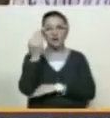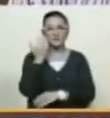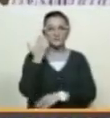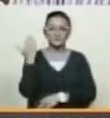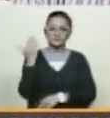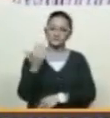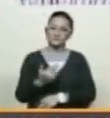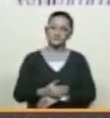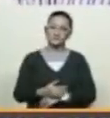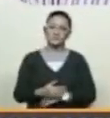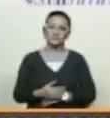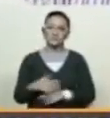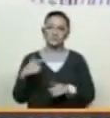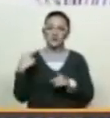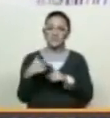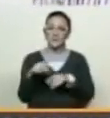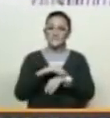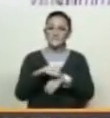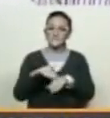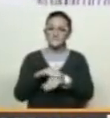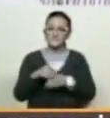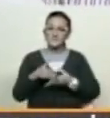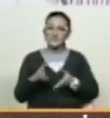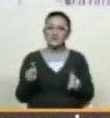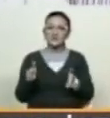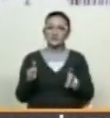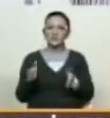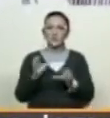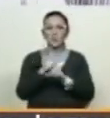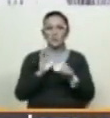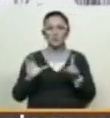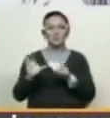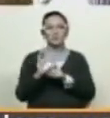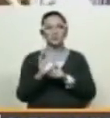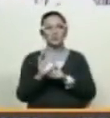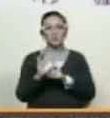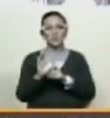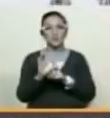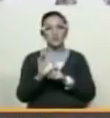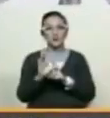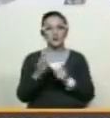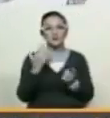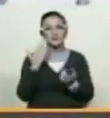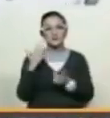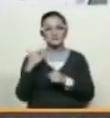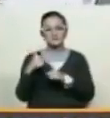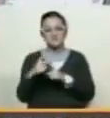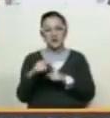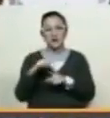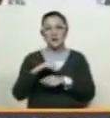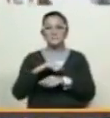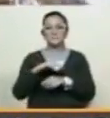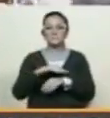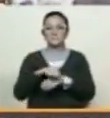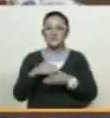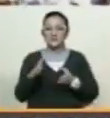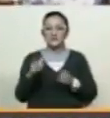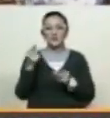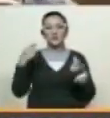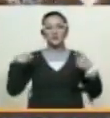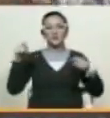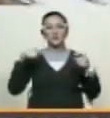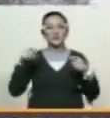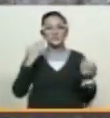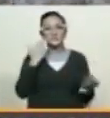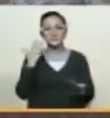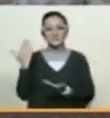jefa Carmen Meléndez, acompañada del ministro del Poder Popular para la Cultura, Ernesto Villegas, y la ministra del Turismo, Marlenis Contreras. De inmediato pues en esta gran